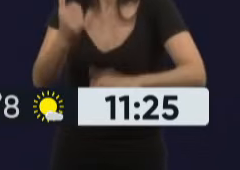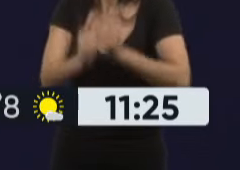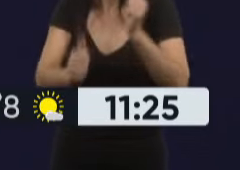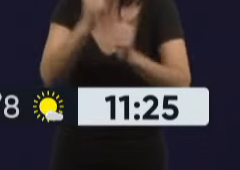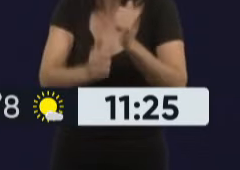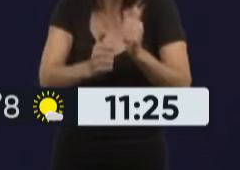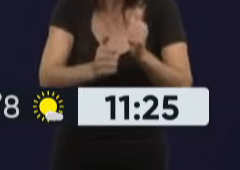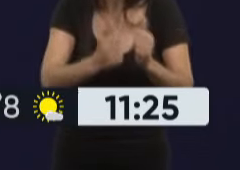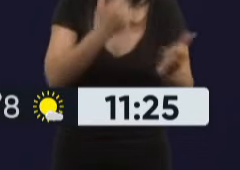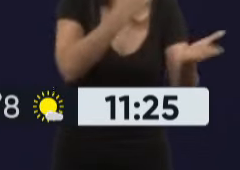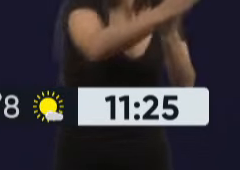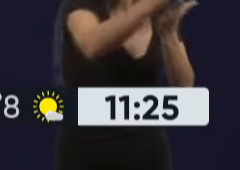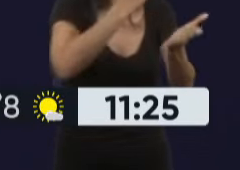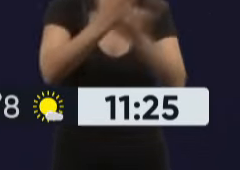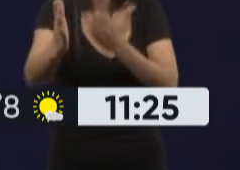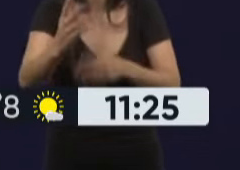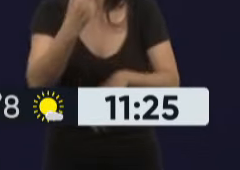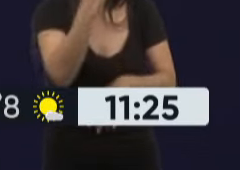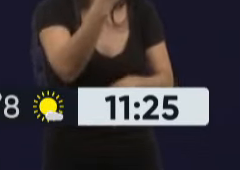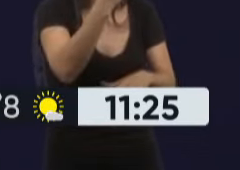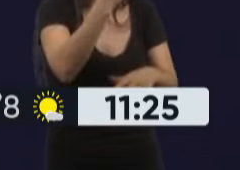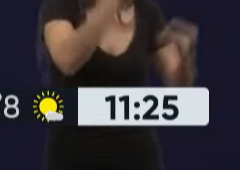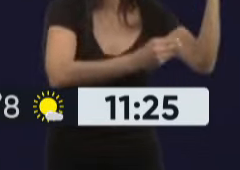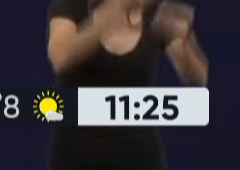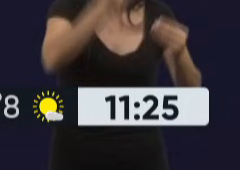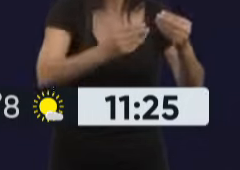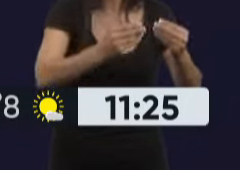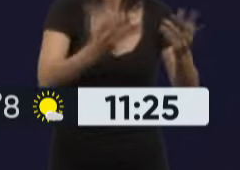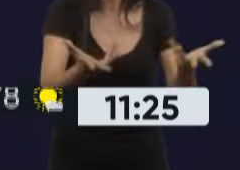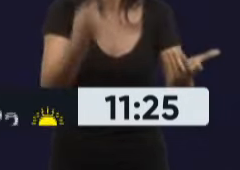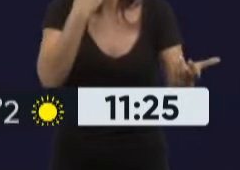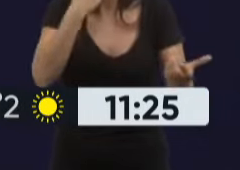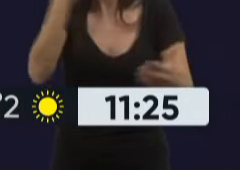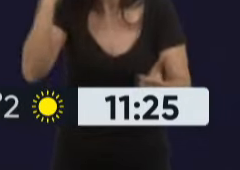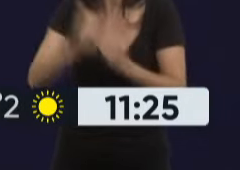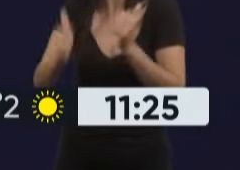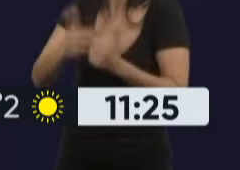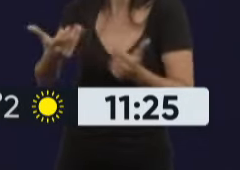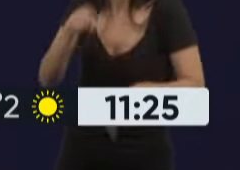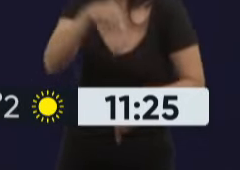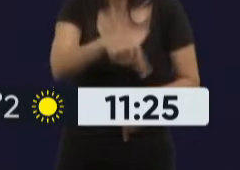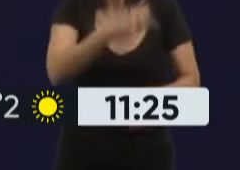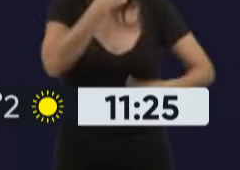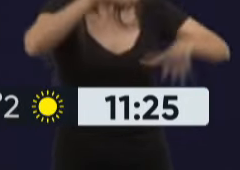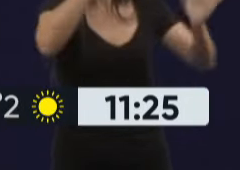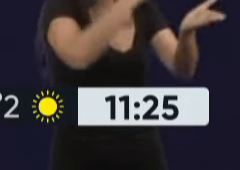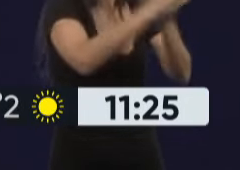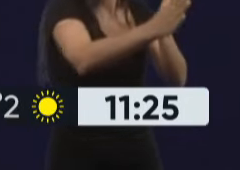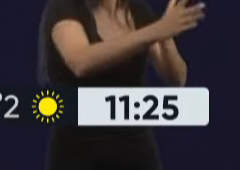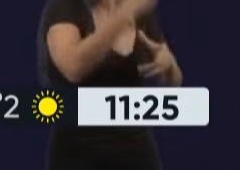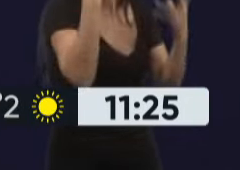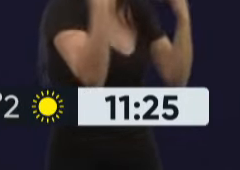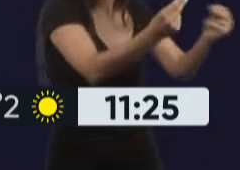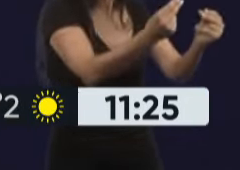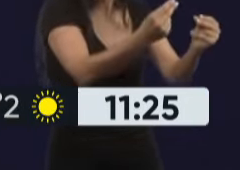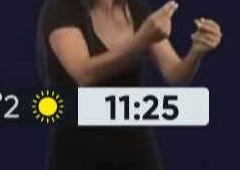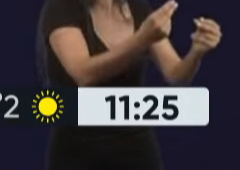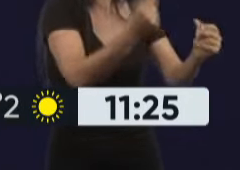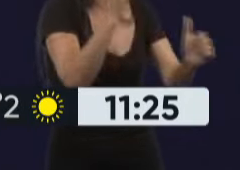presupuestos seguidos no sé tengo que buscar registros históricos pero me parece que sería también un hecho eh